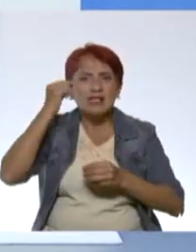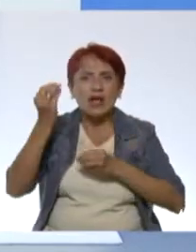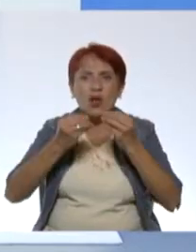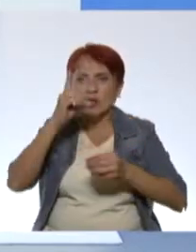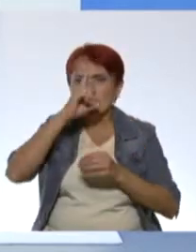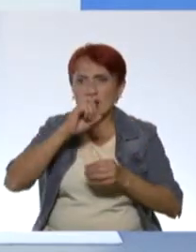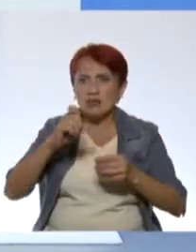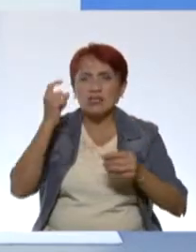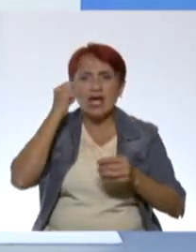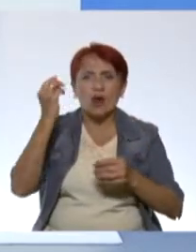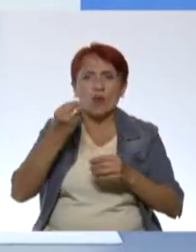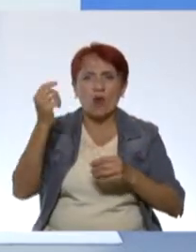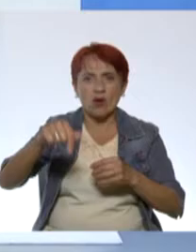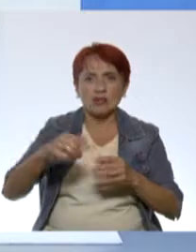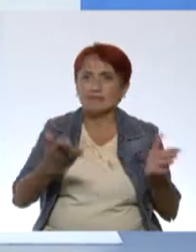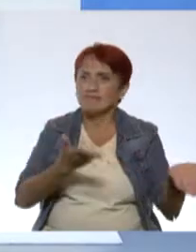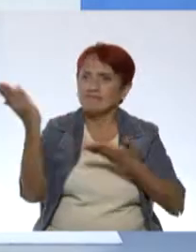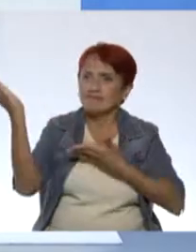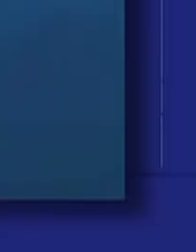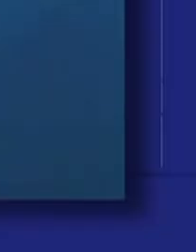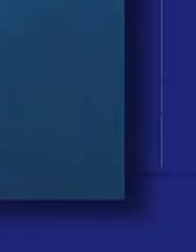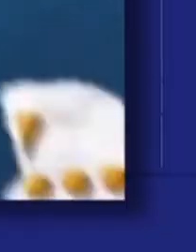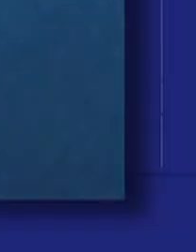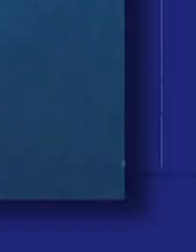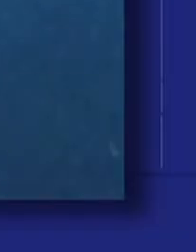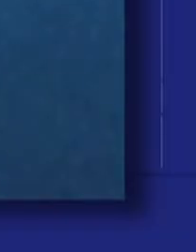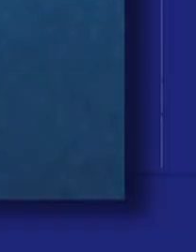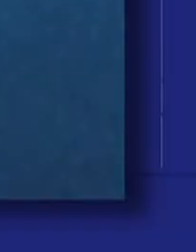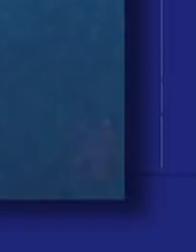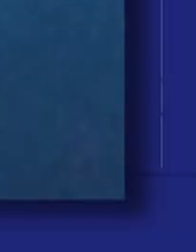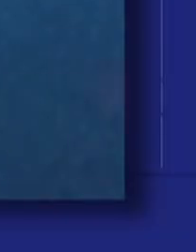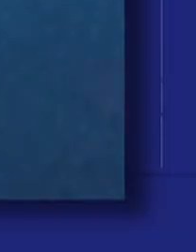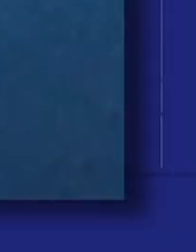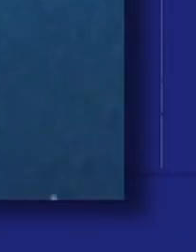se conmemora un día como hoy? Adelante.